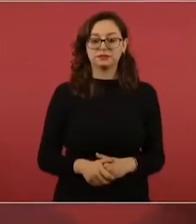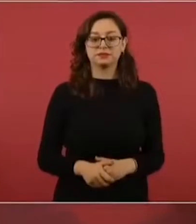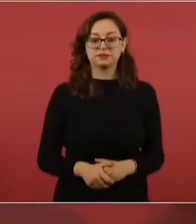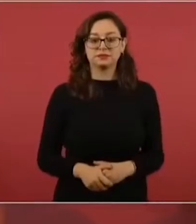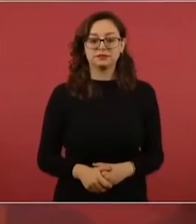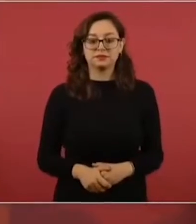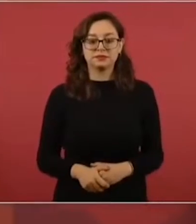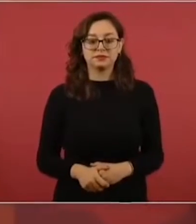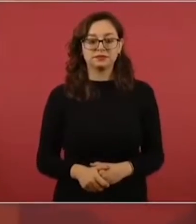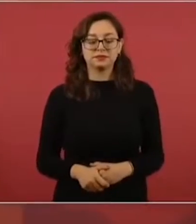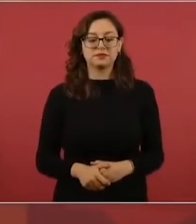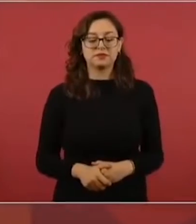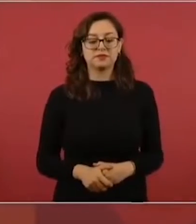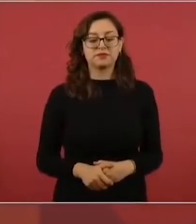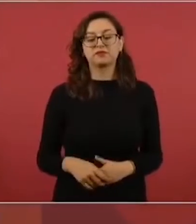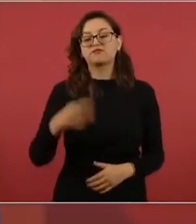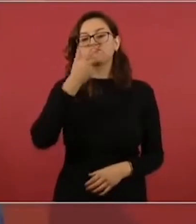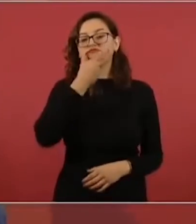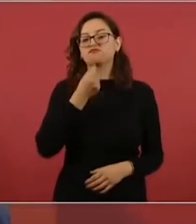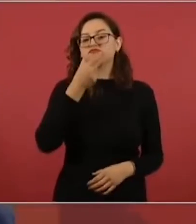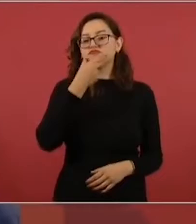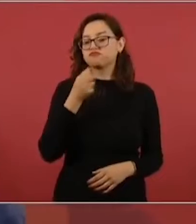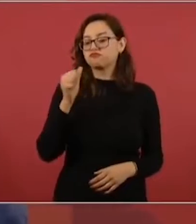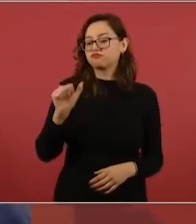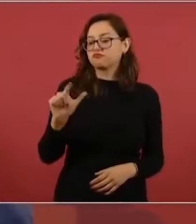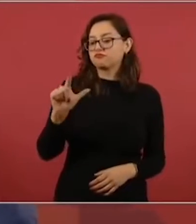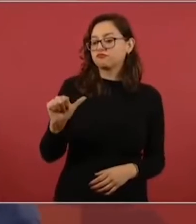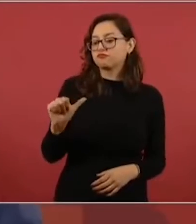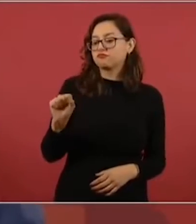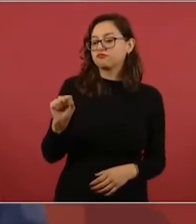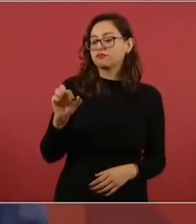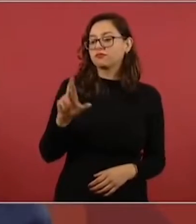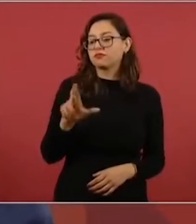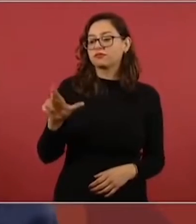de que este señor Alarraqui